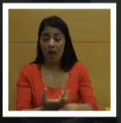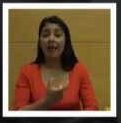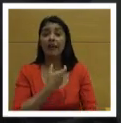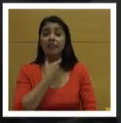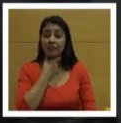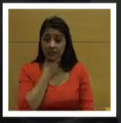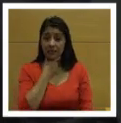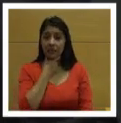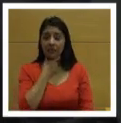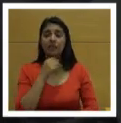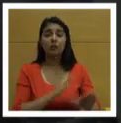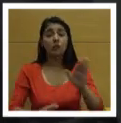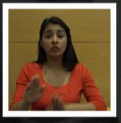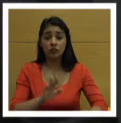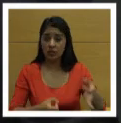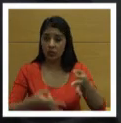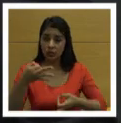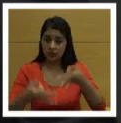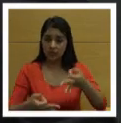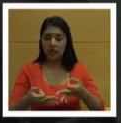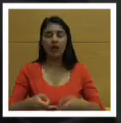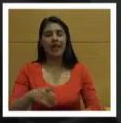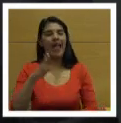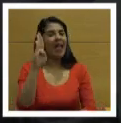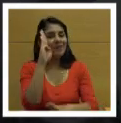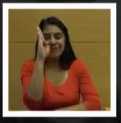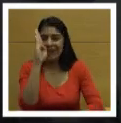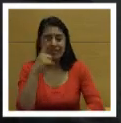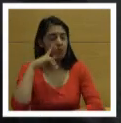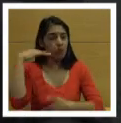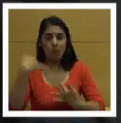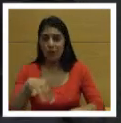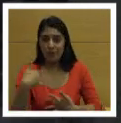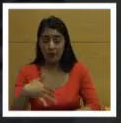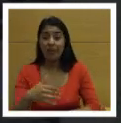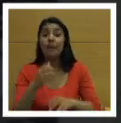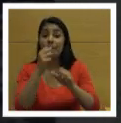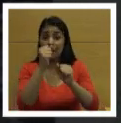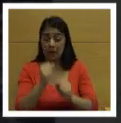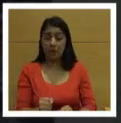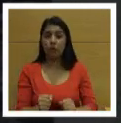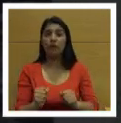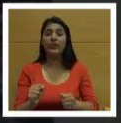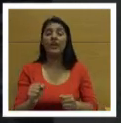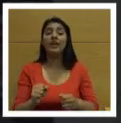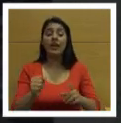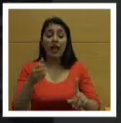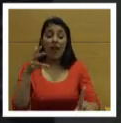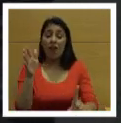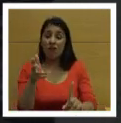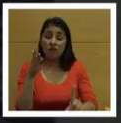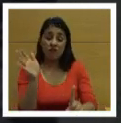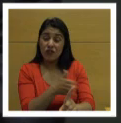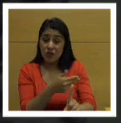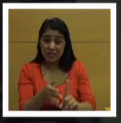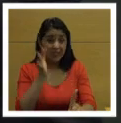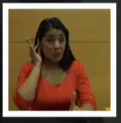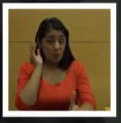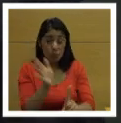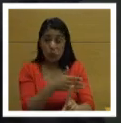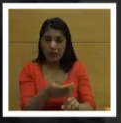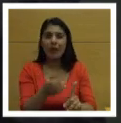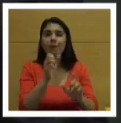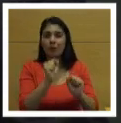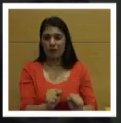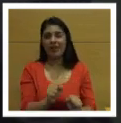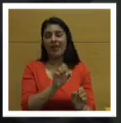y protecciones judiciales es indispensable para la erradicación del problema de la violencia contra las mujeres y para